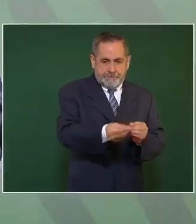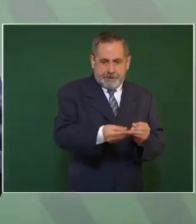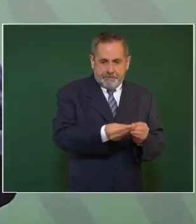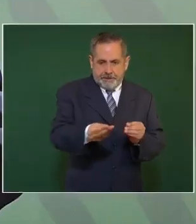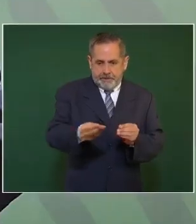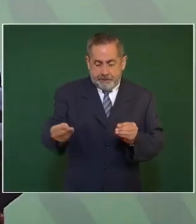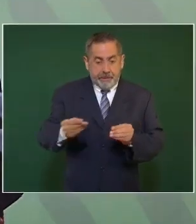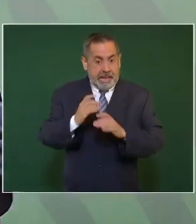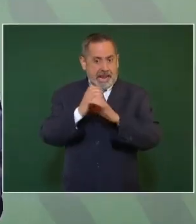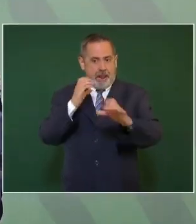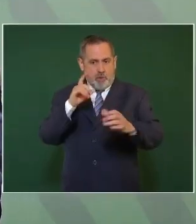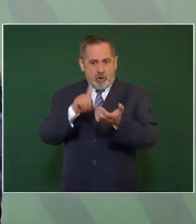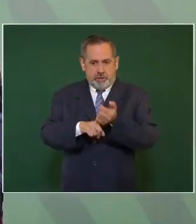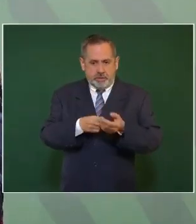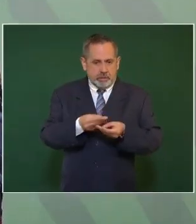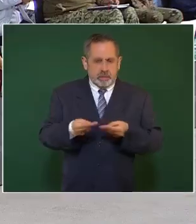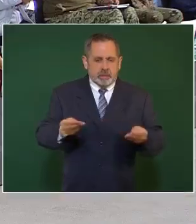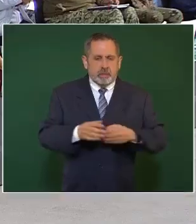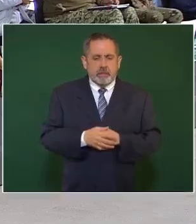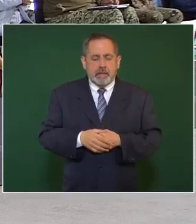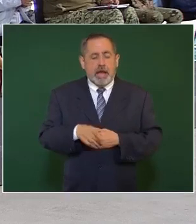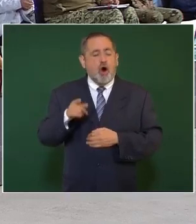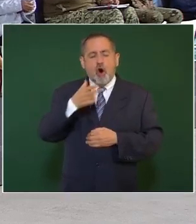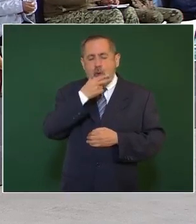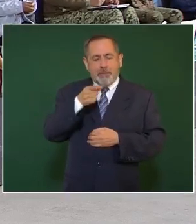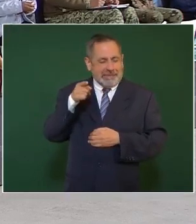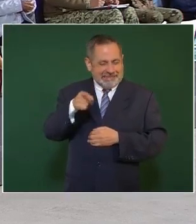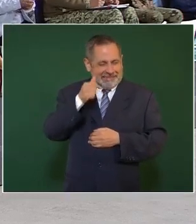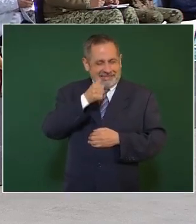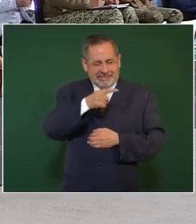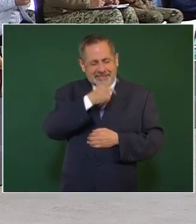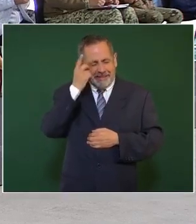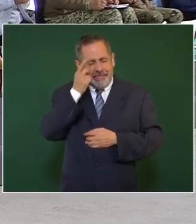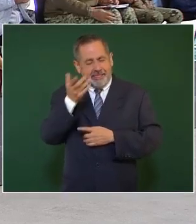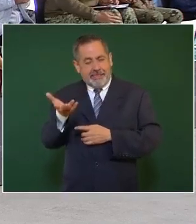en el camión, él hacía así.